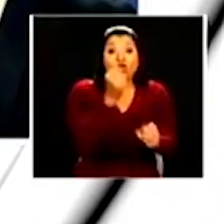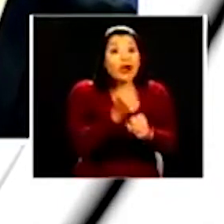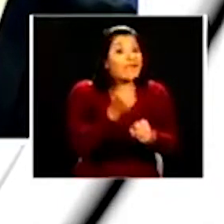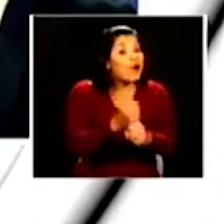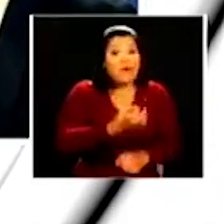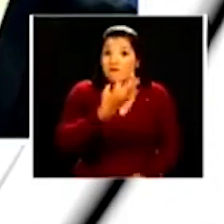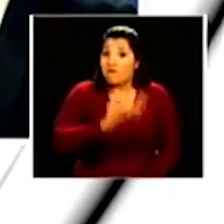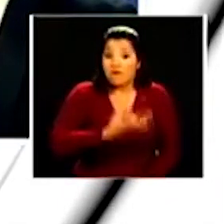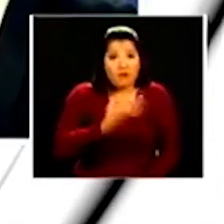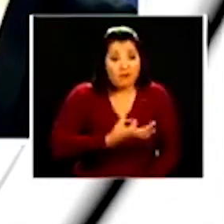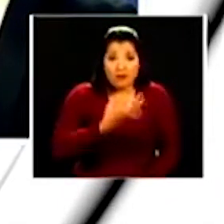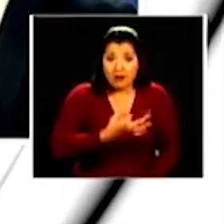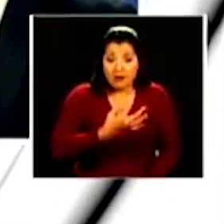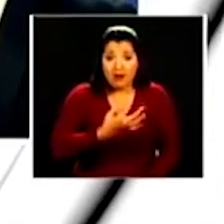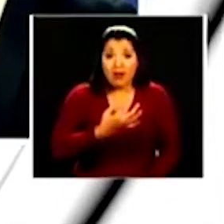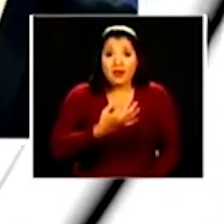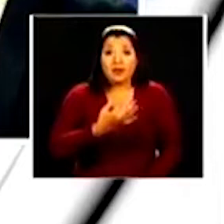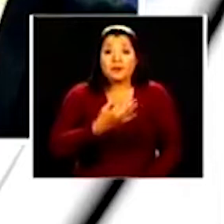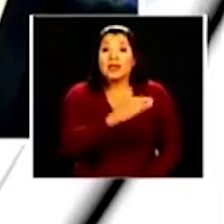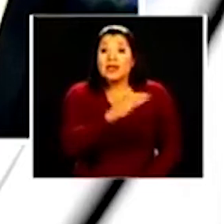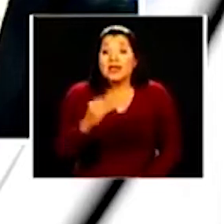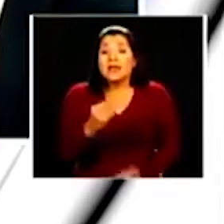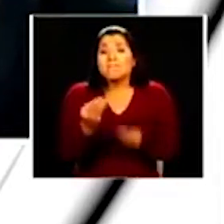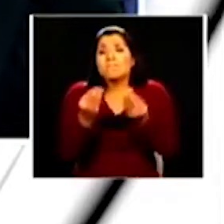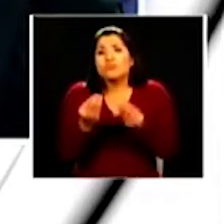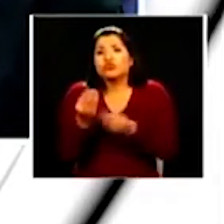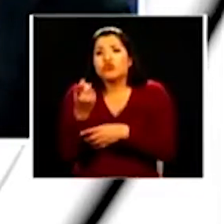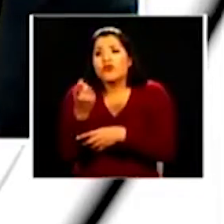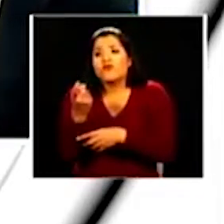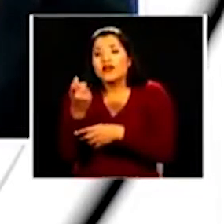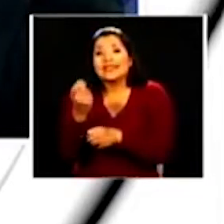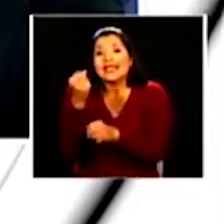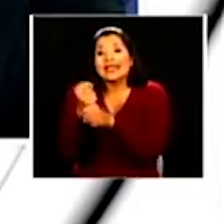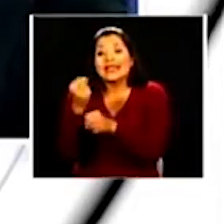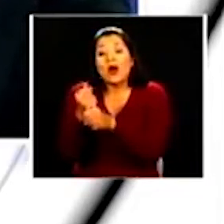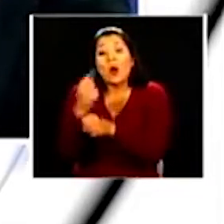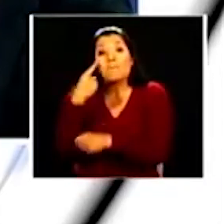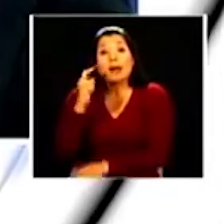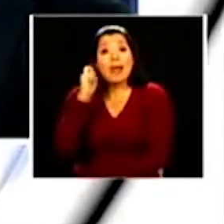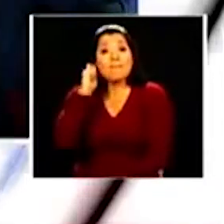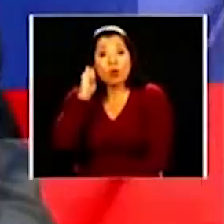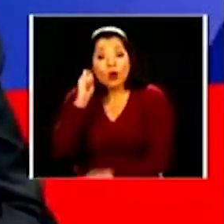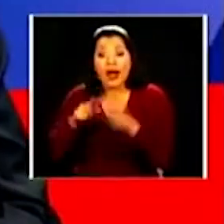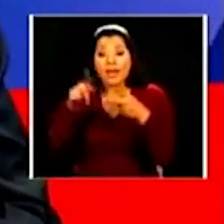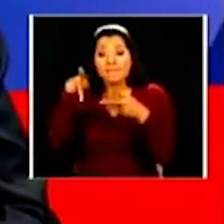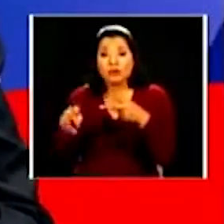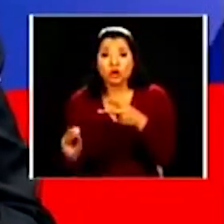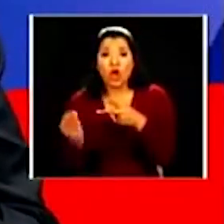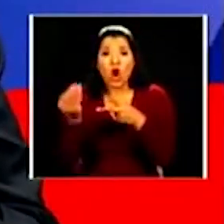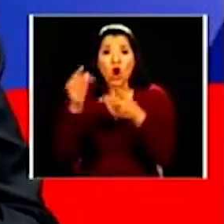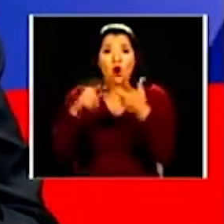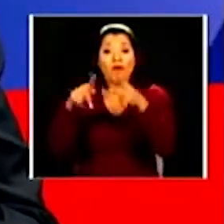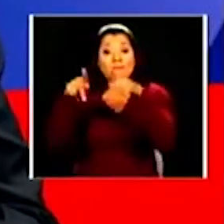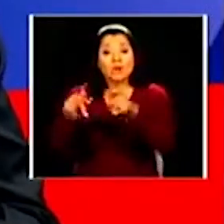subempleo y con grandes déficits en materia de empleo para mujeres, para personas jóvenes, para personas con